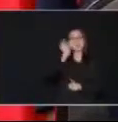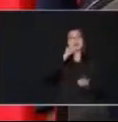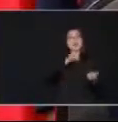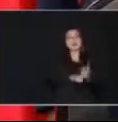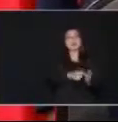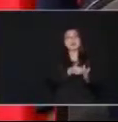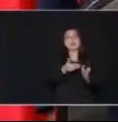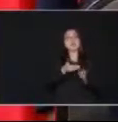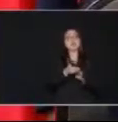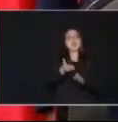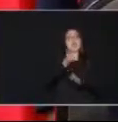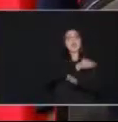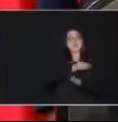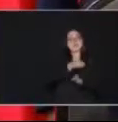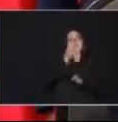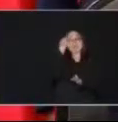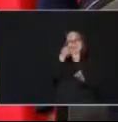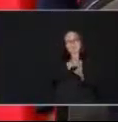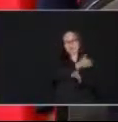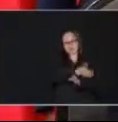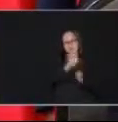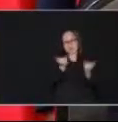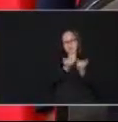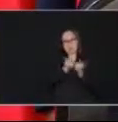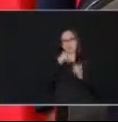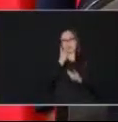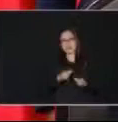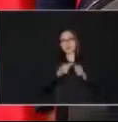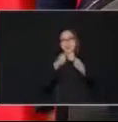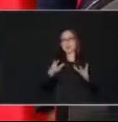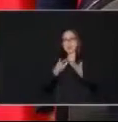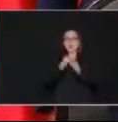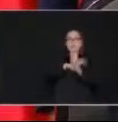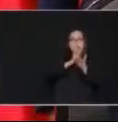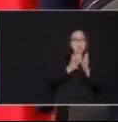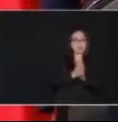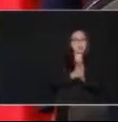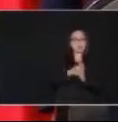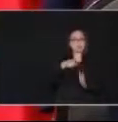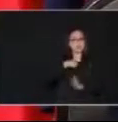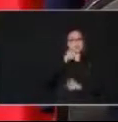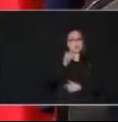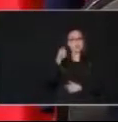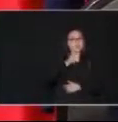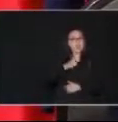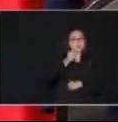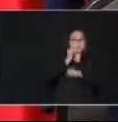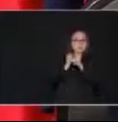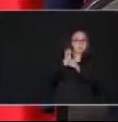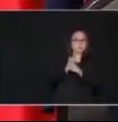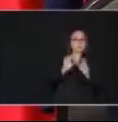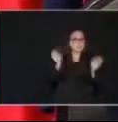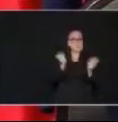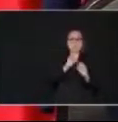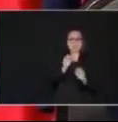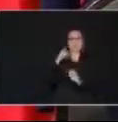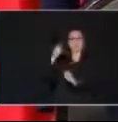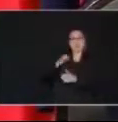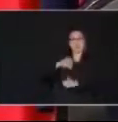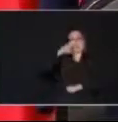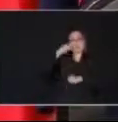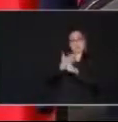llegan, y muchos han llegado de otros partidos con mañas muy acendradas, con costumbres pues de